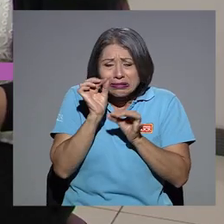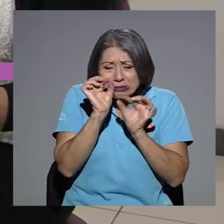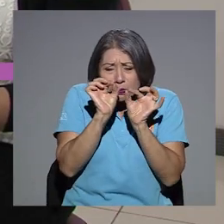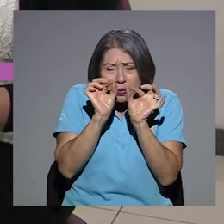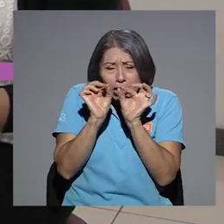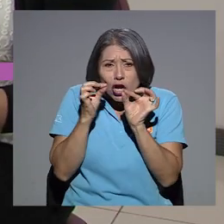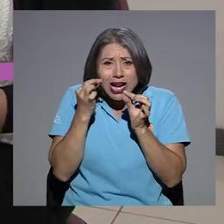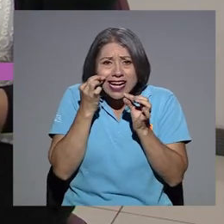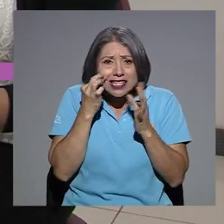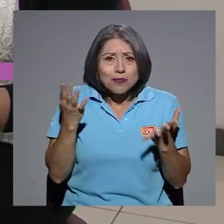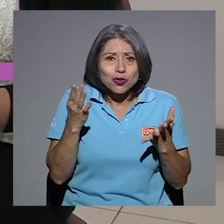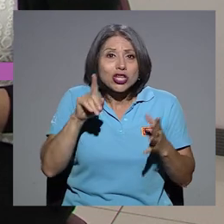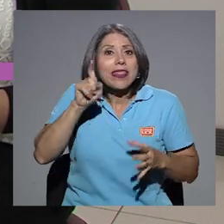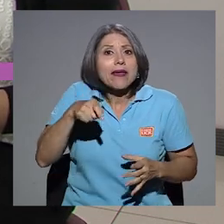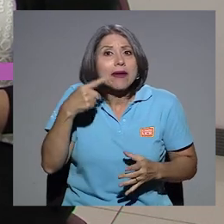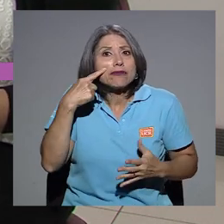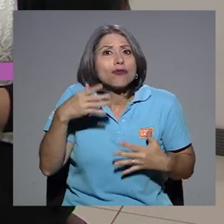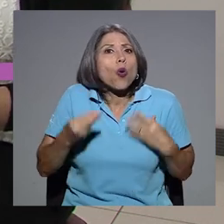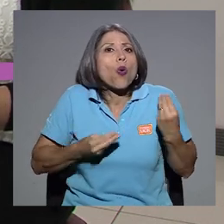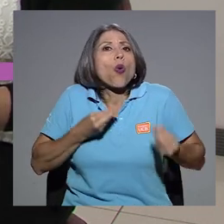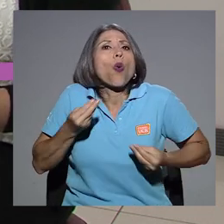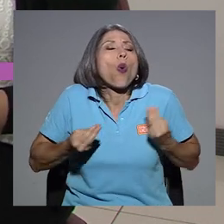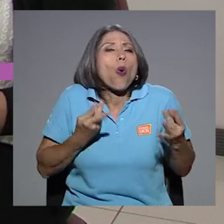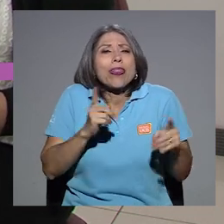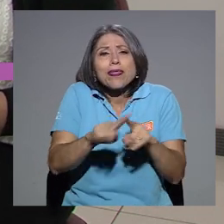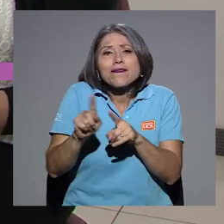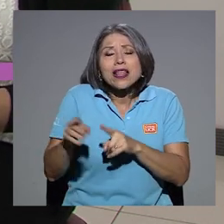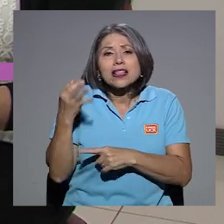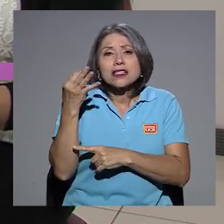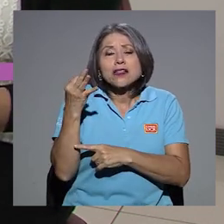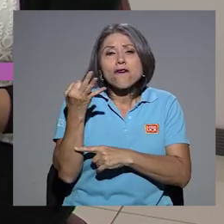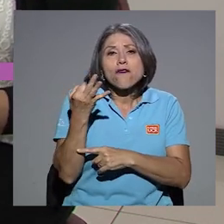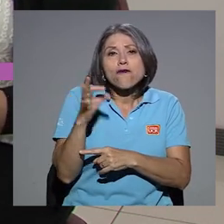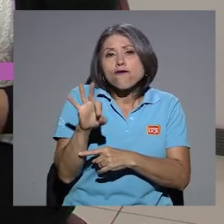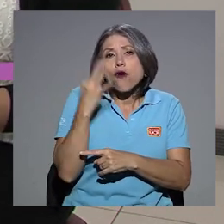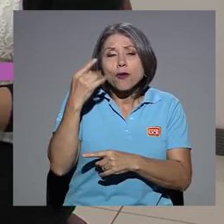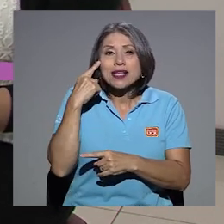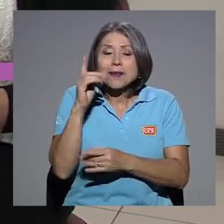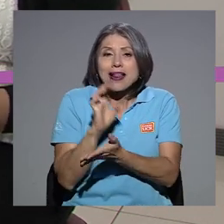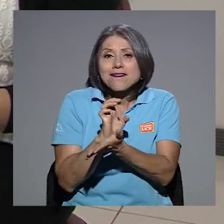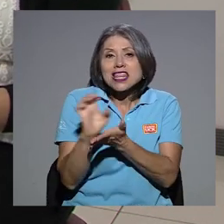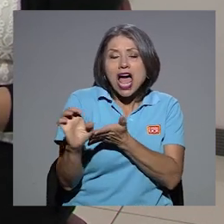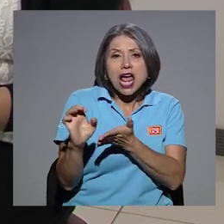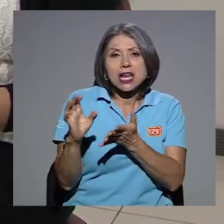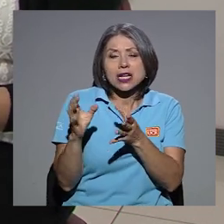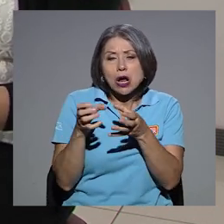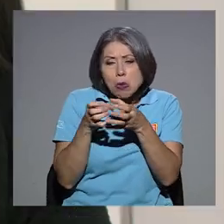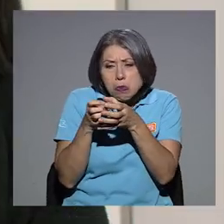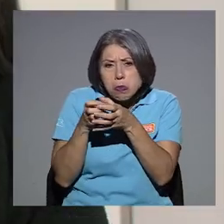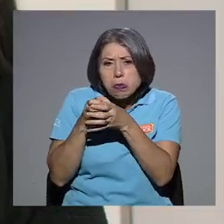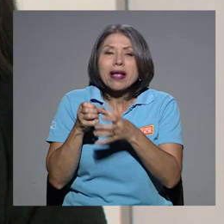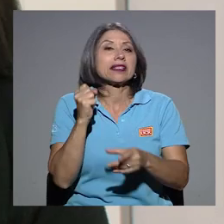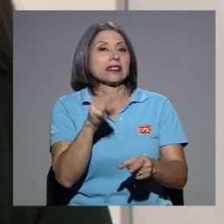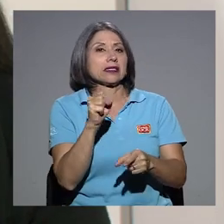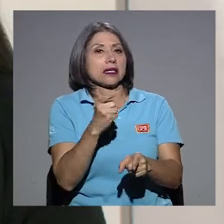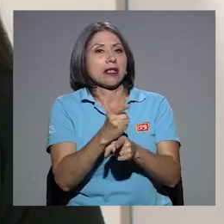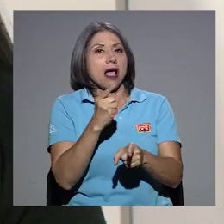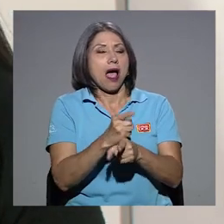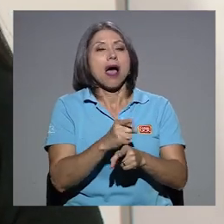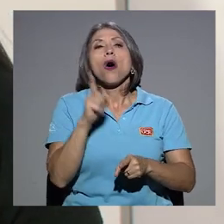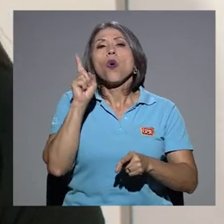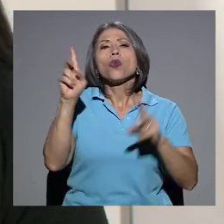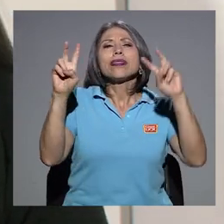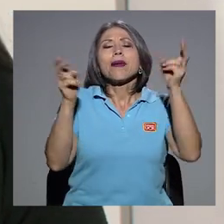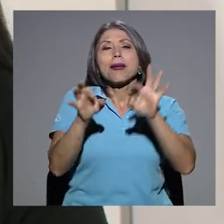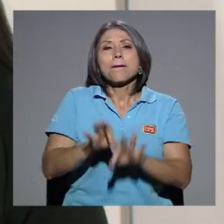microorganismos. Entonces hay que buscar todas las formas posibles de evitar. Exactamente, exactamente. Y un tema que es